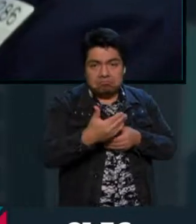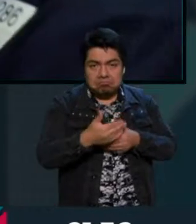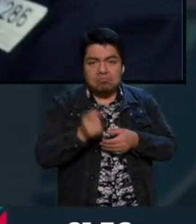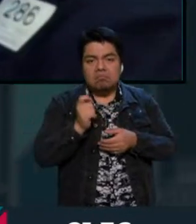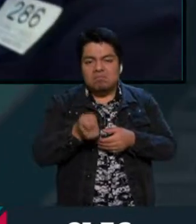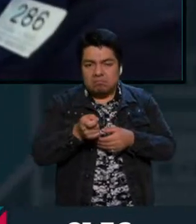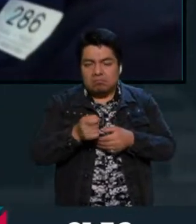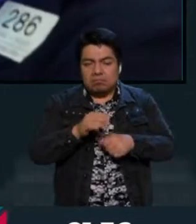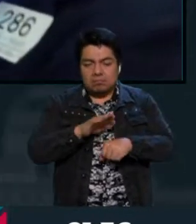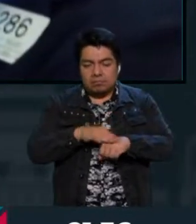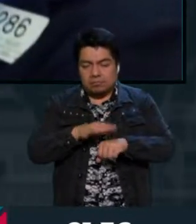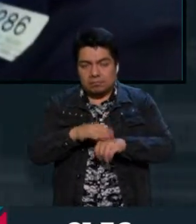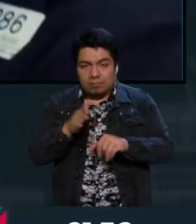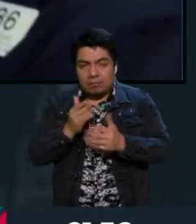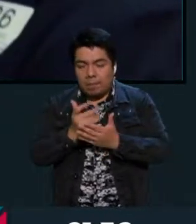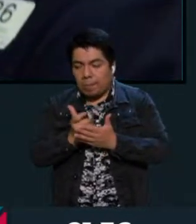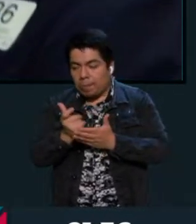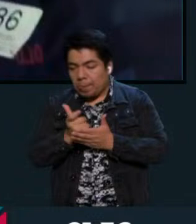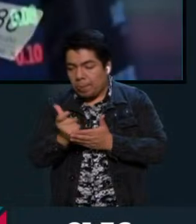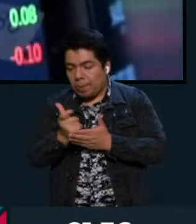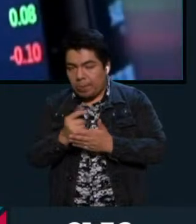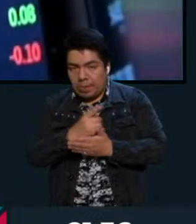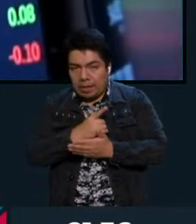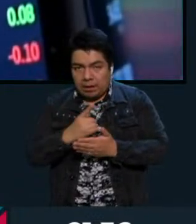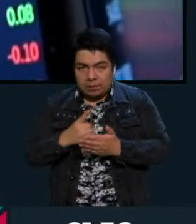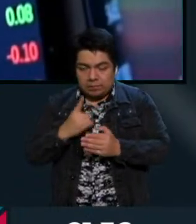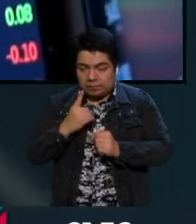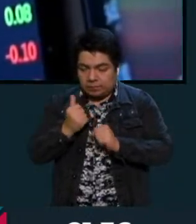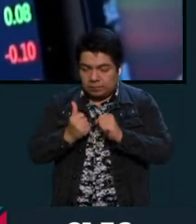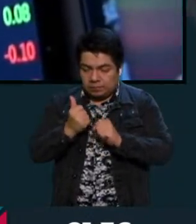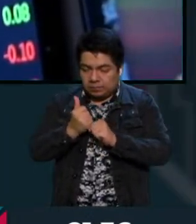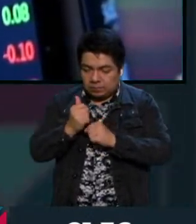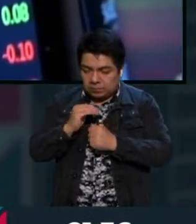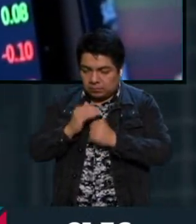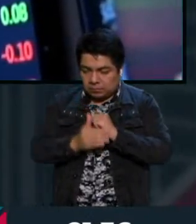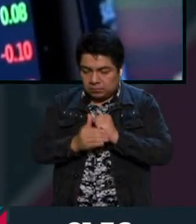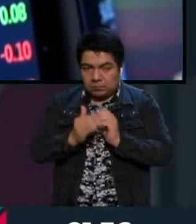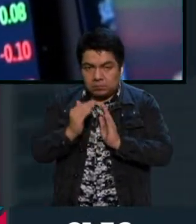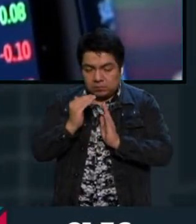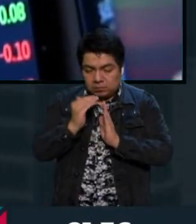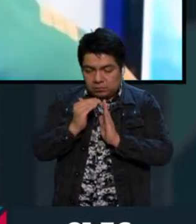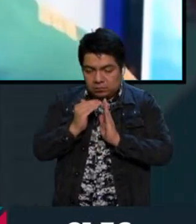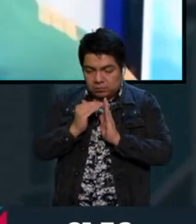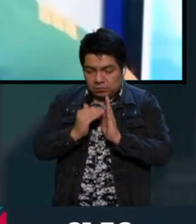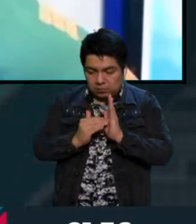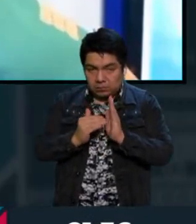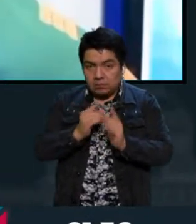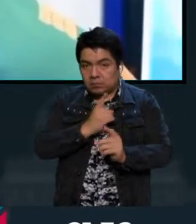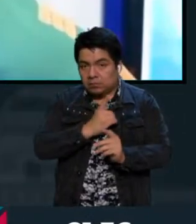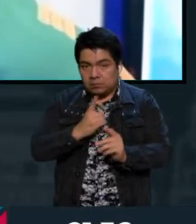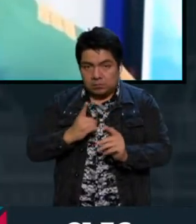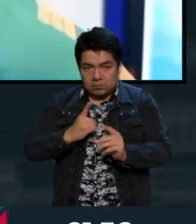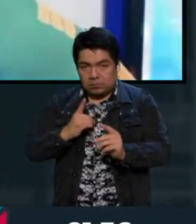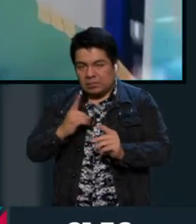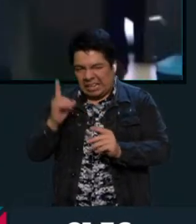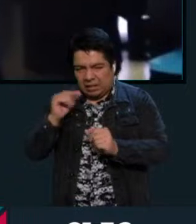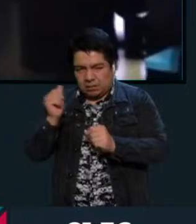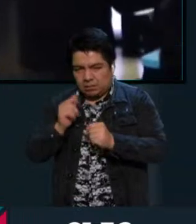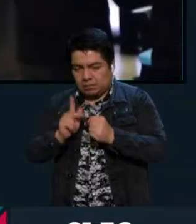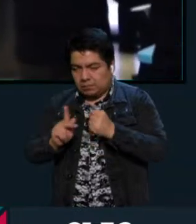más capacidad de pago, de honrar la deuda en un año determinado. Ha bajado su exposición a la deuda extranjera, a la deuda